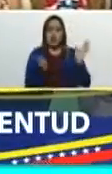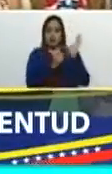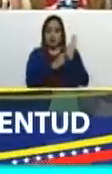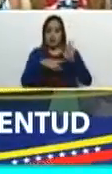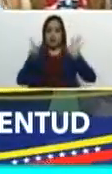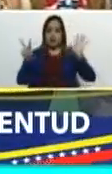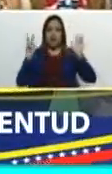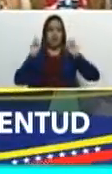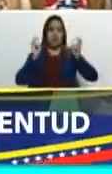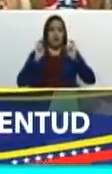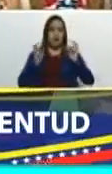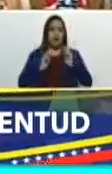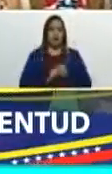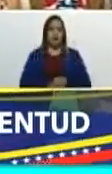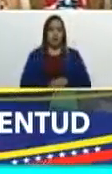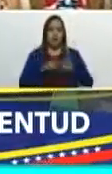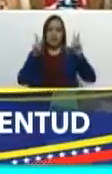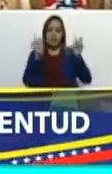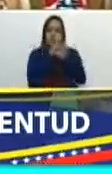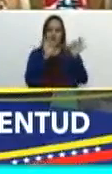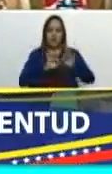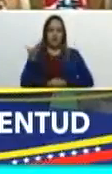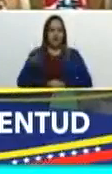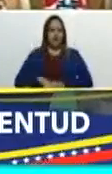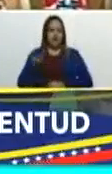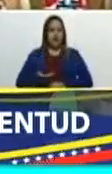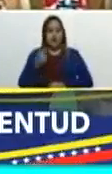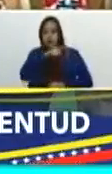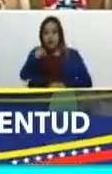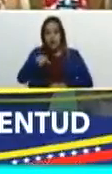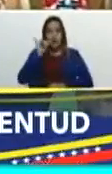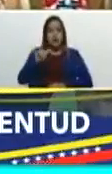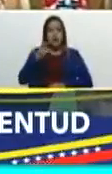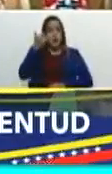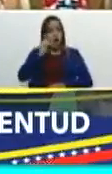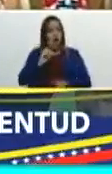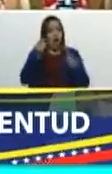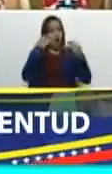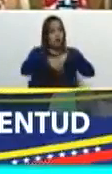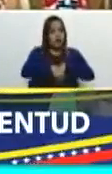temas, 7 elementos fundamentales que ustedes mismos han fijado.